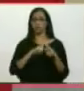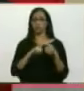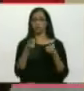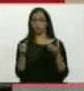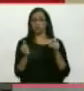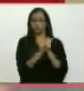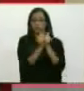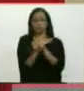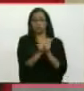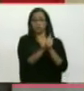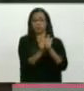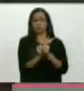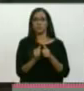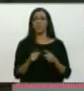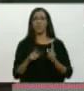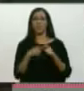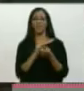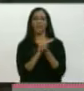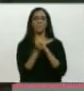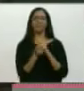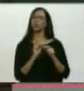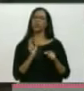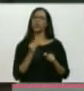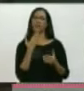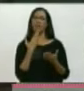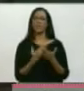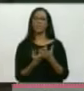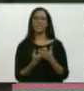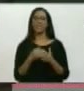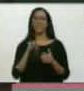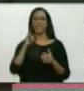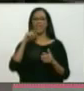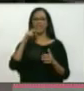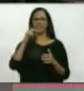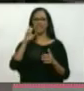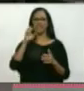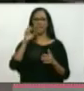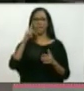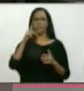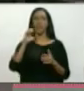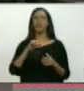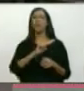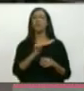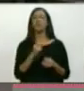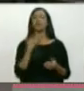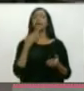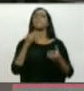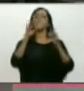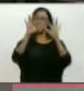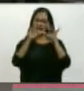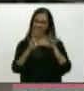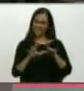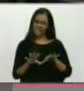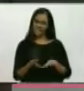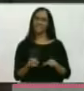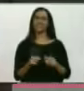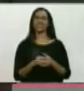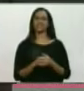después, diciendo... Después él cambia la onda y dice, no, le voy a pedir a la Interpol. Usted le tiene que pedir, mande la carta primero. A